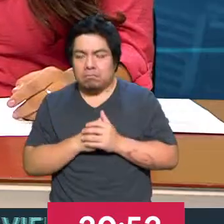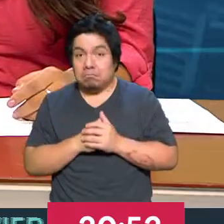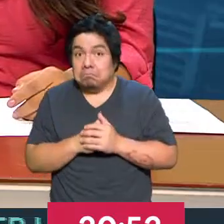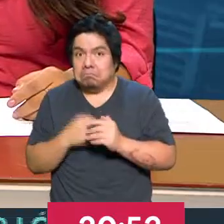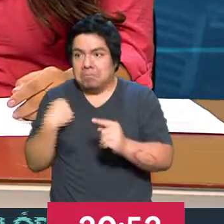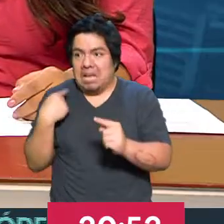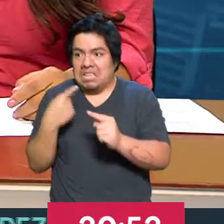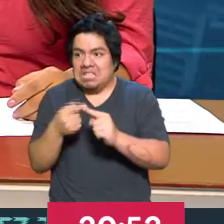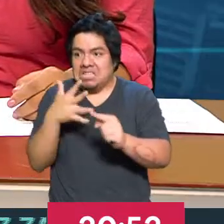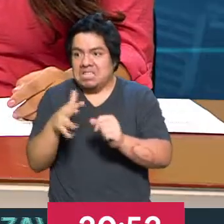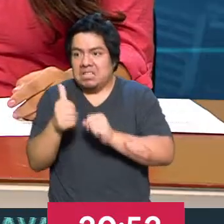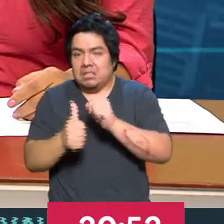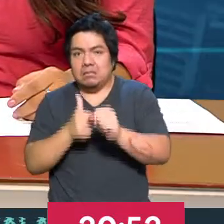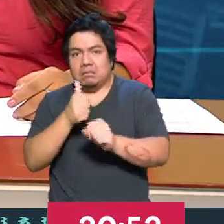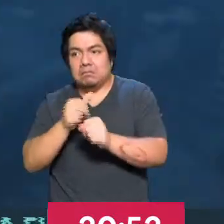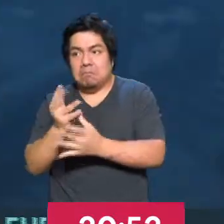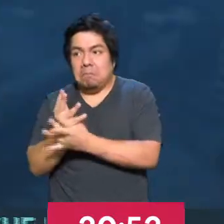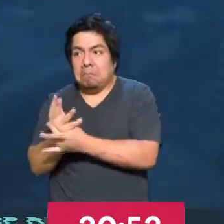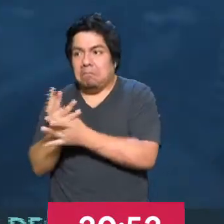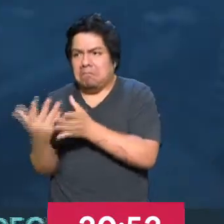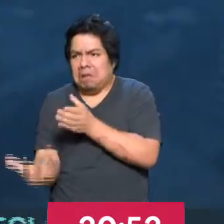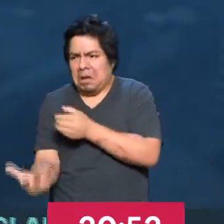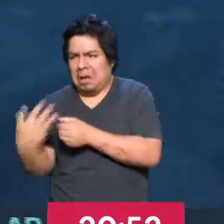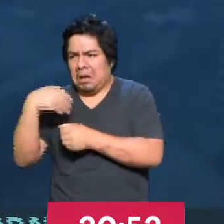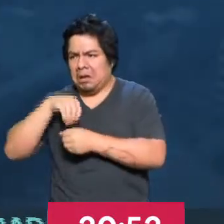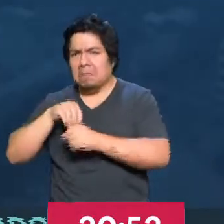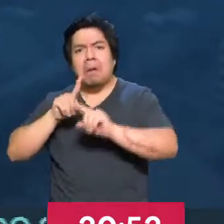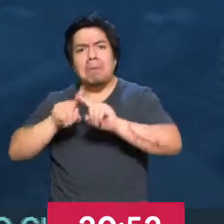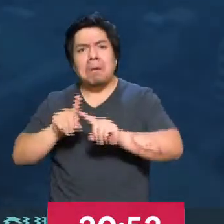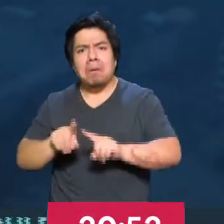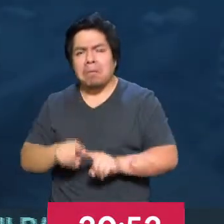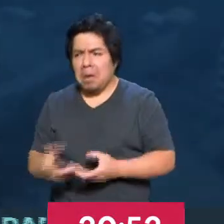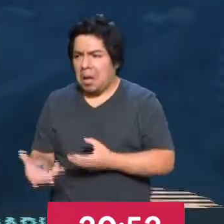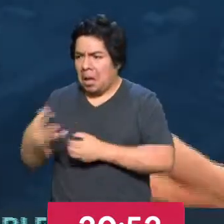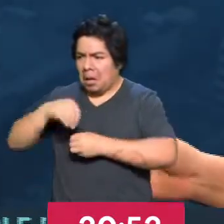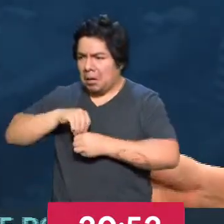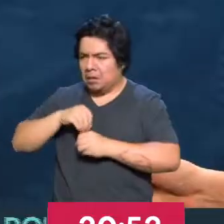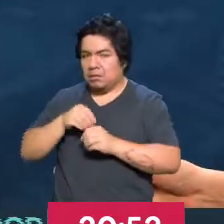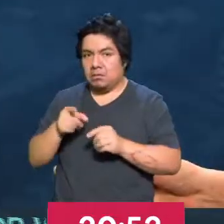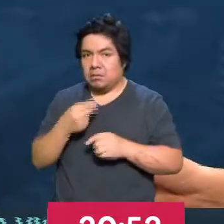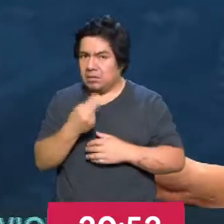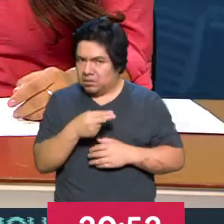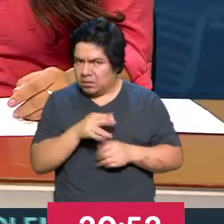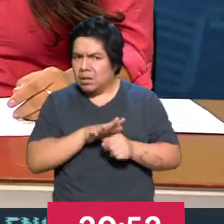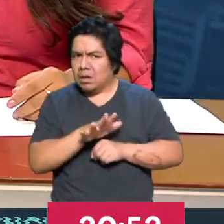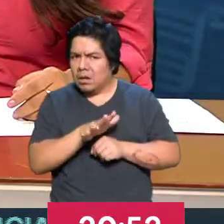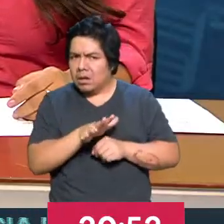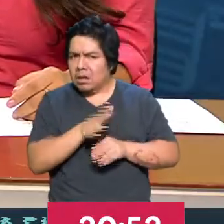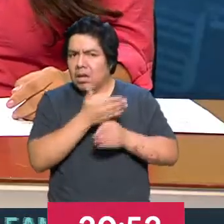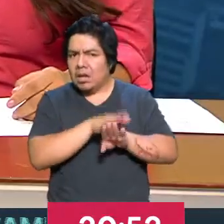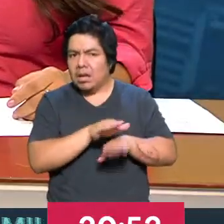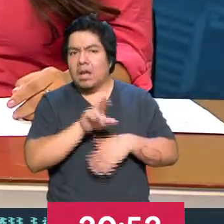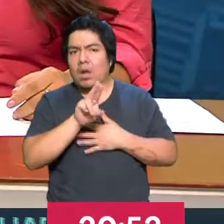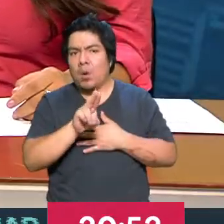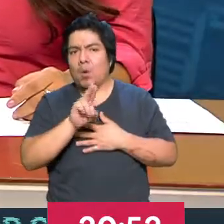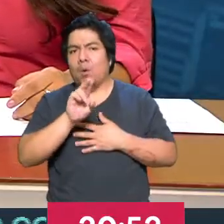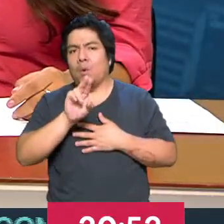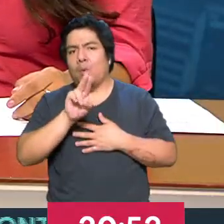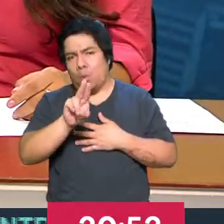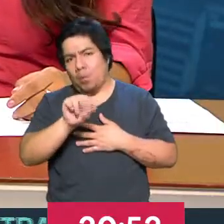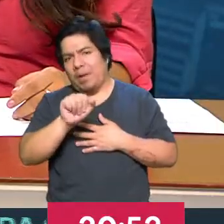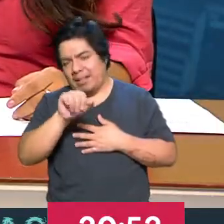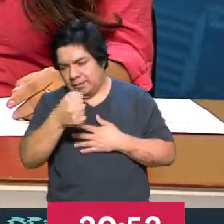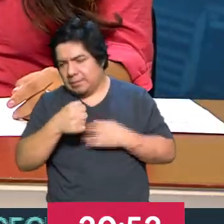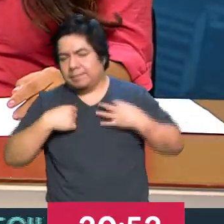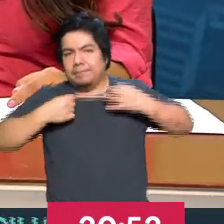10 años pues, sobre la inclusión y diversidad a nivel global. ¿Podemos decir el nombre de la empresa? Sí, claro, es UBS, el banco claro. suizo. Y